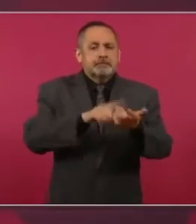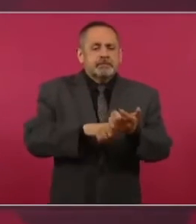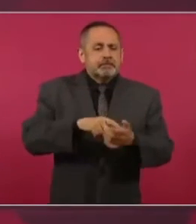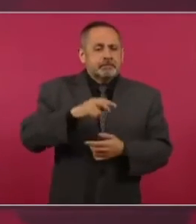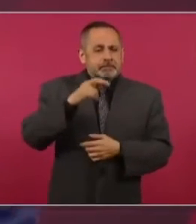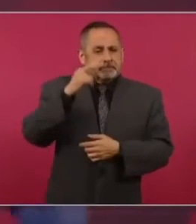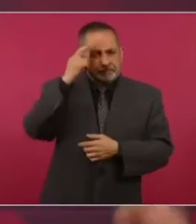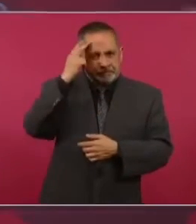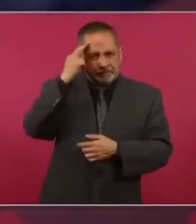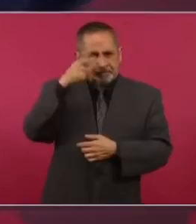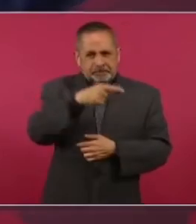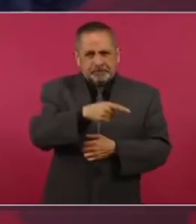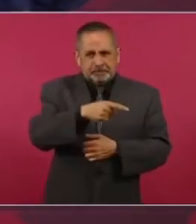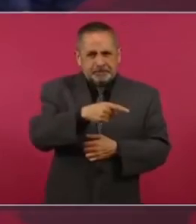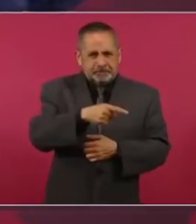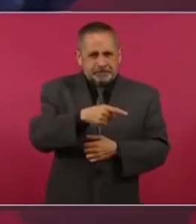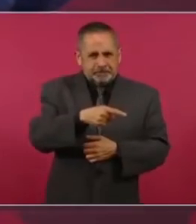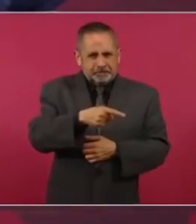que